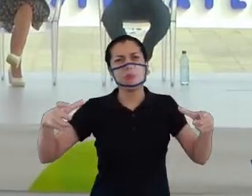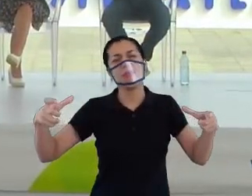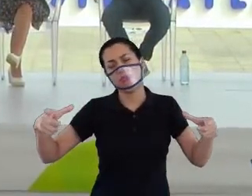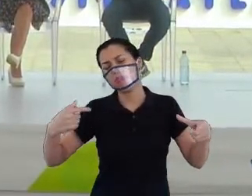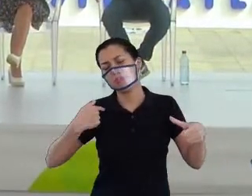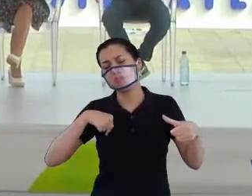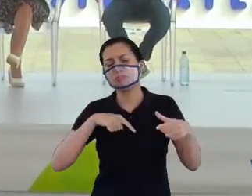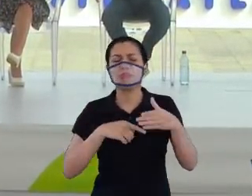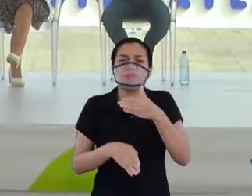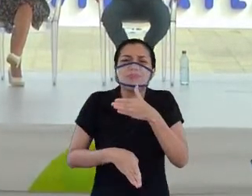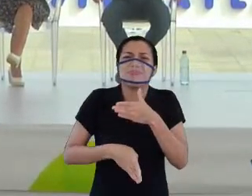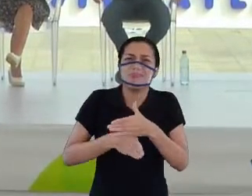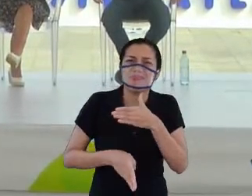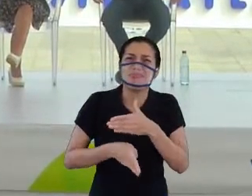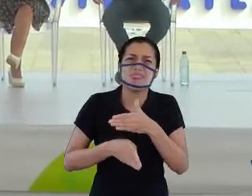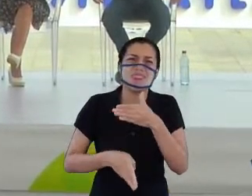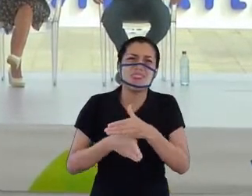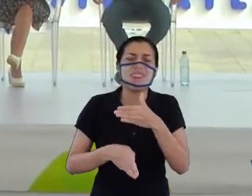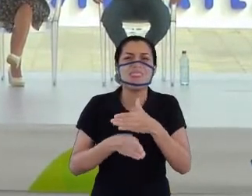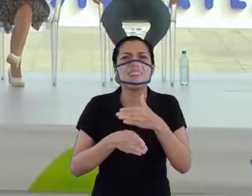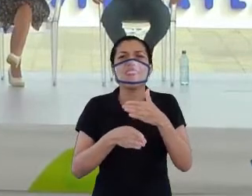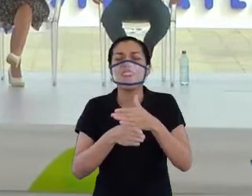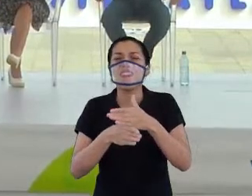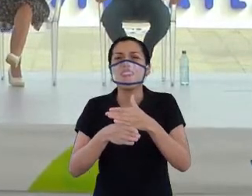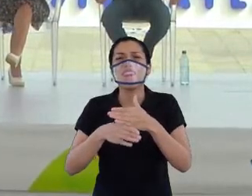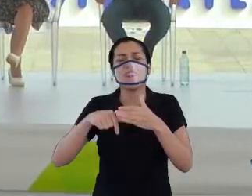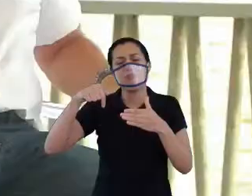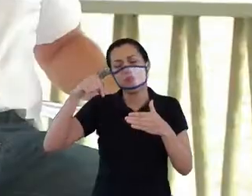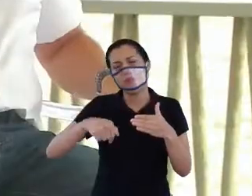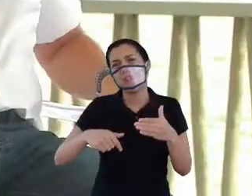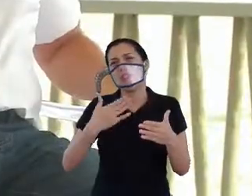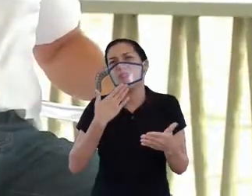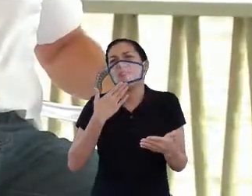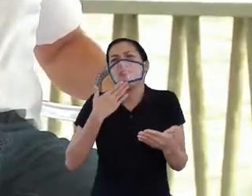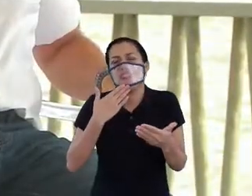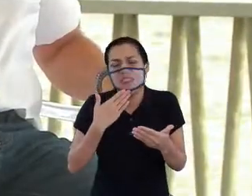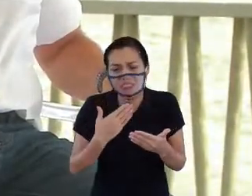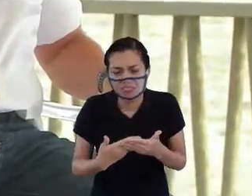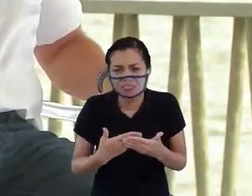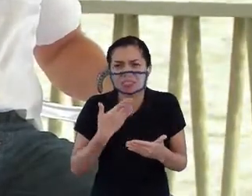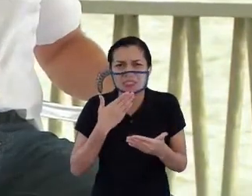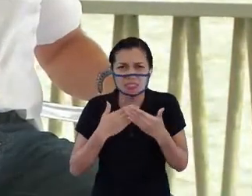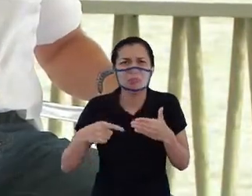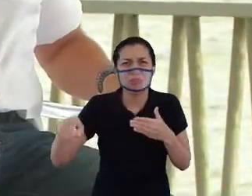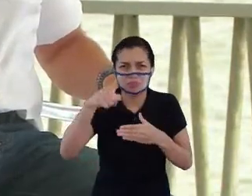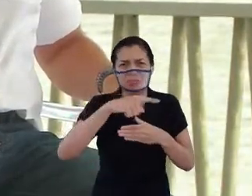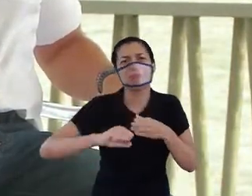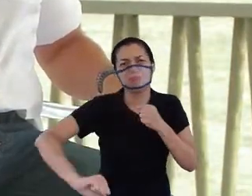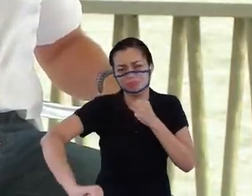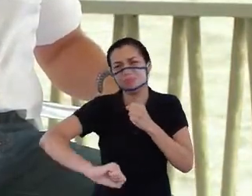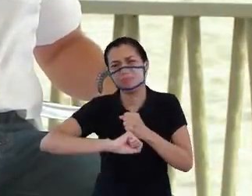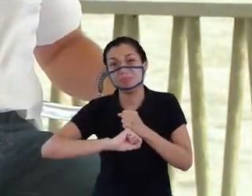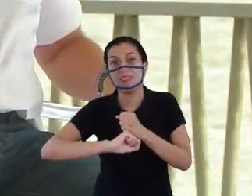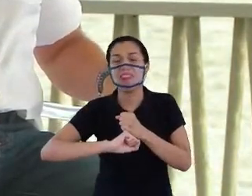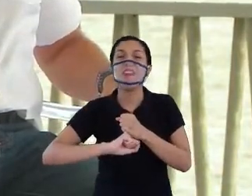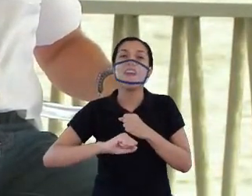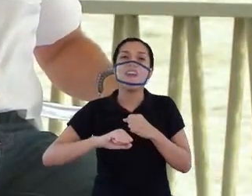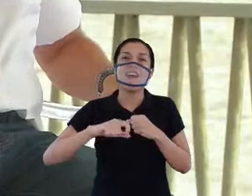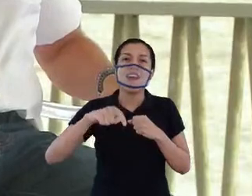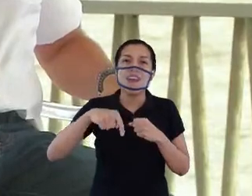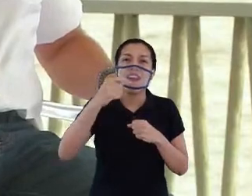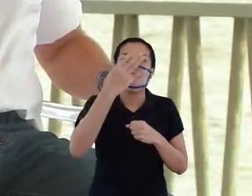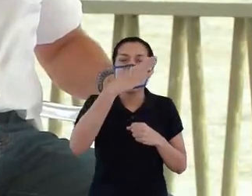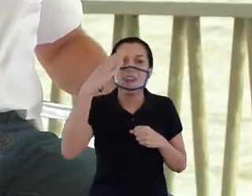ejercicio al que hoy les estamos agradecidos porque sabemos que contamos con ustedes. Y así como en Barranquilla están